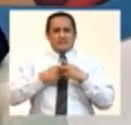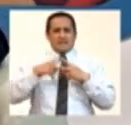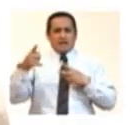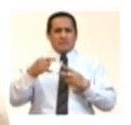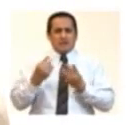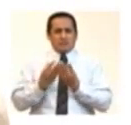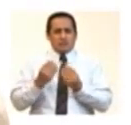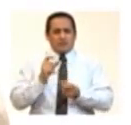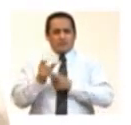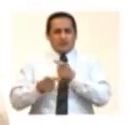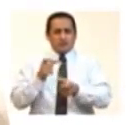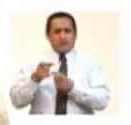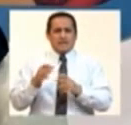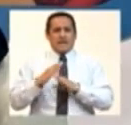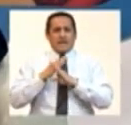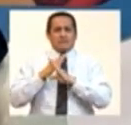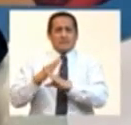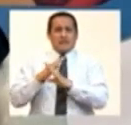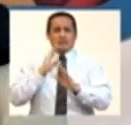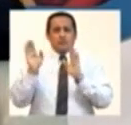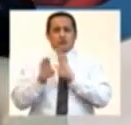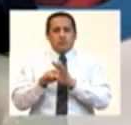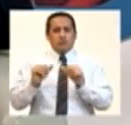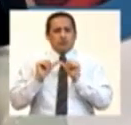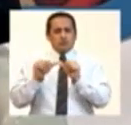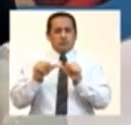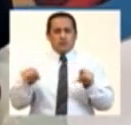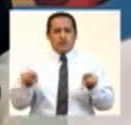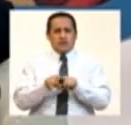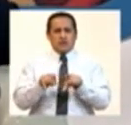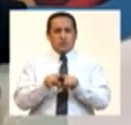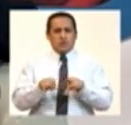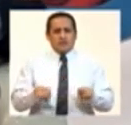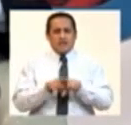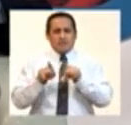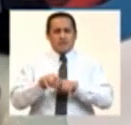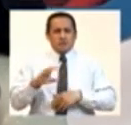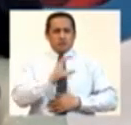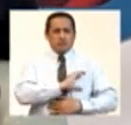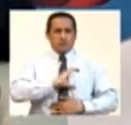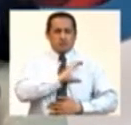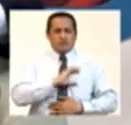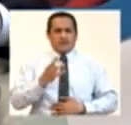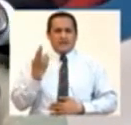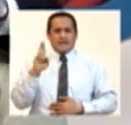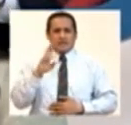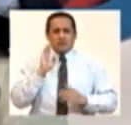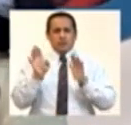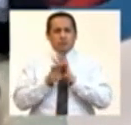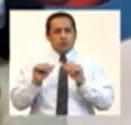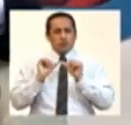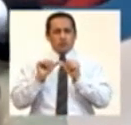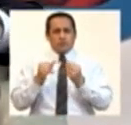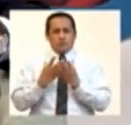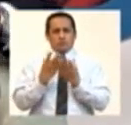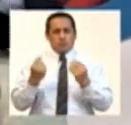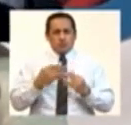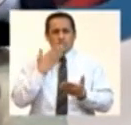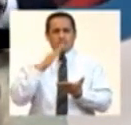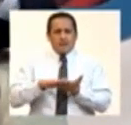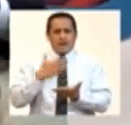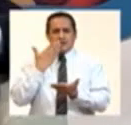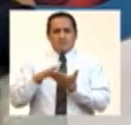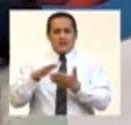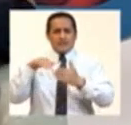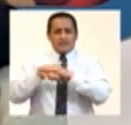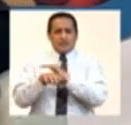los internos, Claro. es evitar que sigan con la conducta criminal, que sigan haciendo